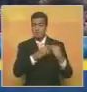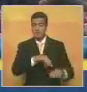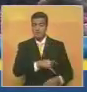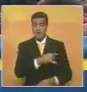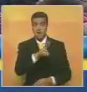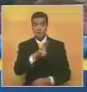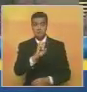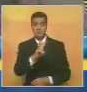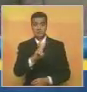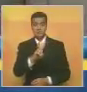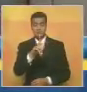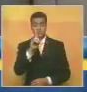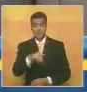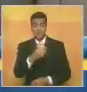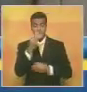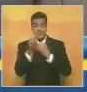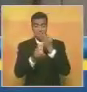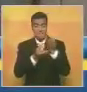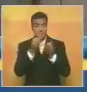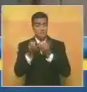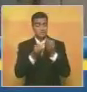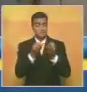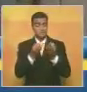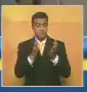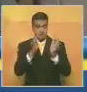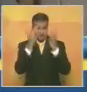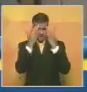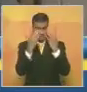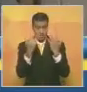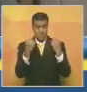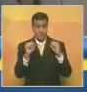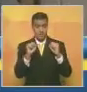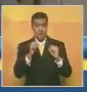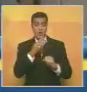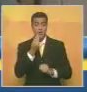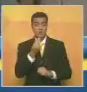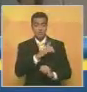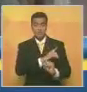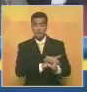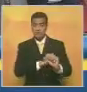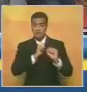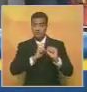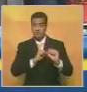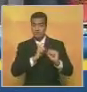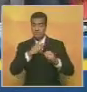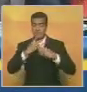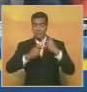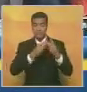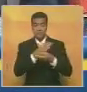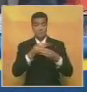Central de Venezuela. El mandatario regional indicó que la iniciativa prepara jóvenes y permite fortalecer